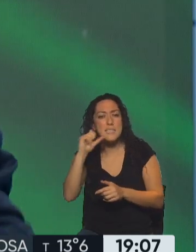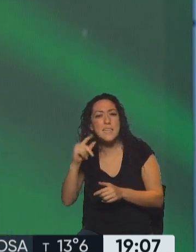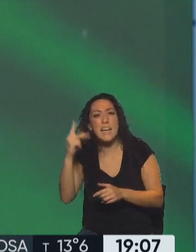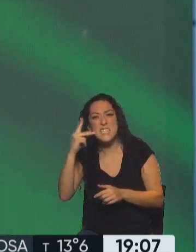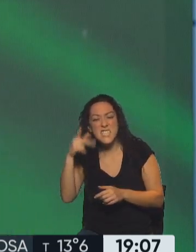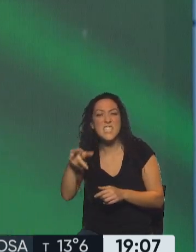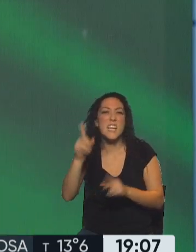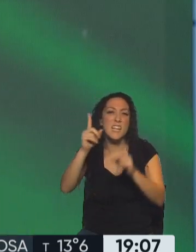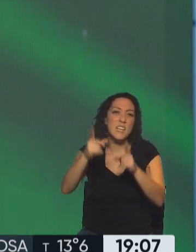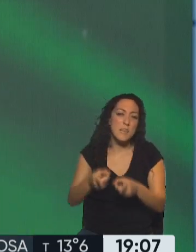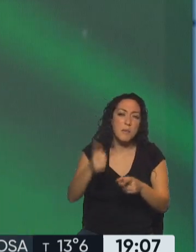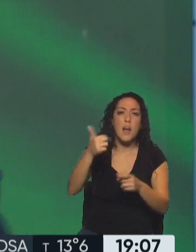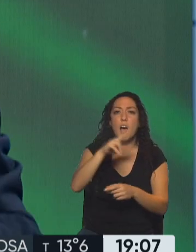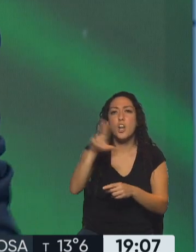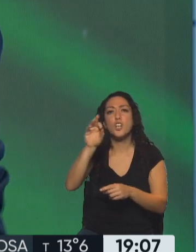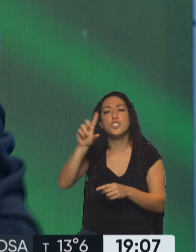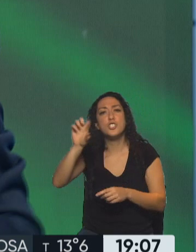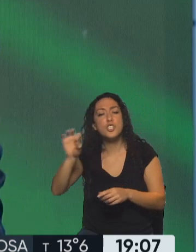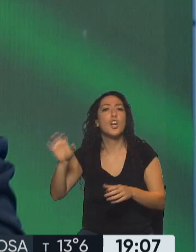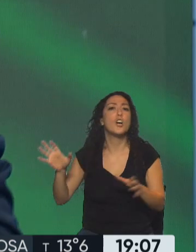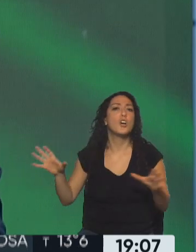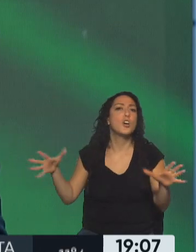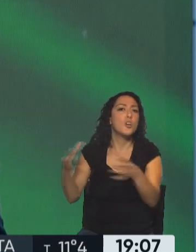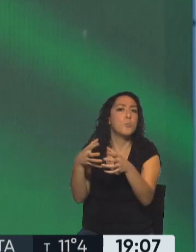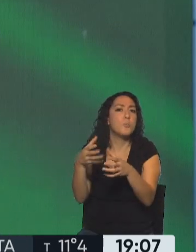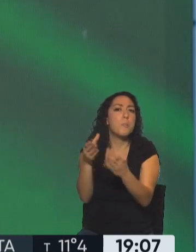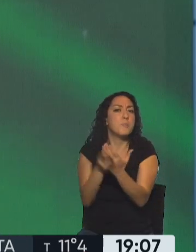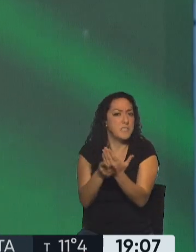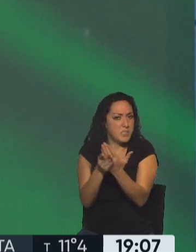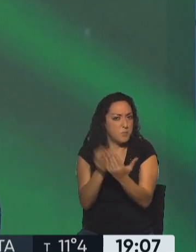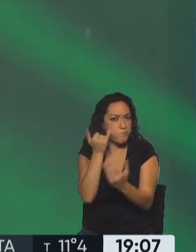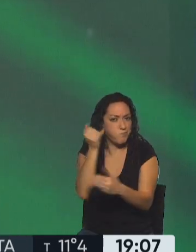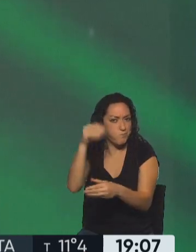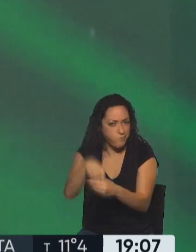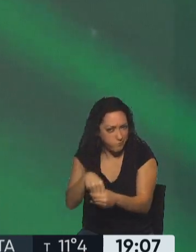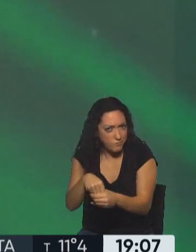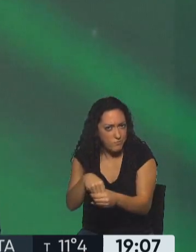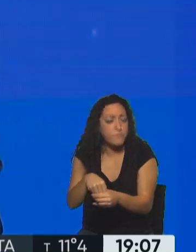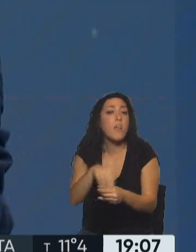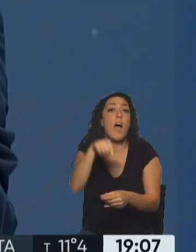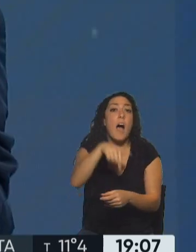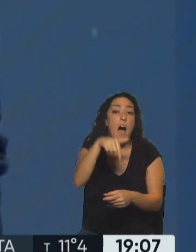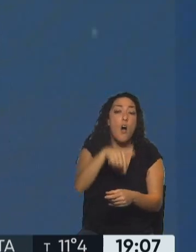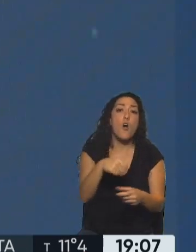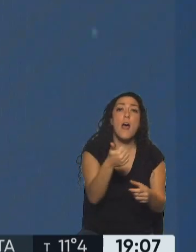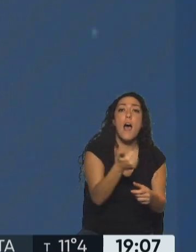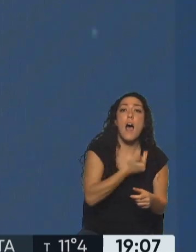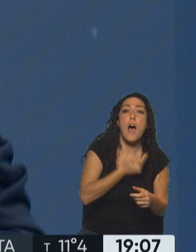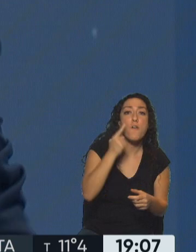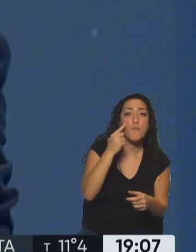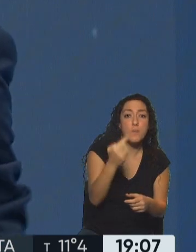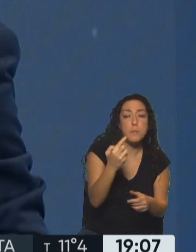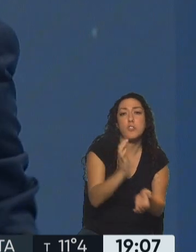Arroyo, formó parte de ese universo del ministerio. Y ahora también lo hacía dentro del universo de la AFIP. Entonces sí, se hace